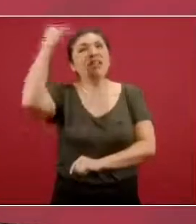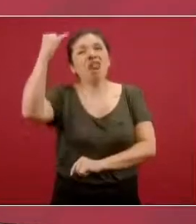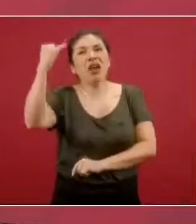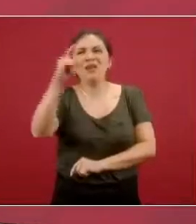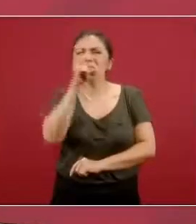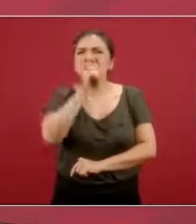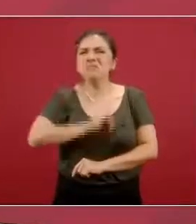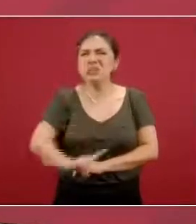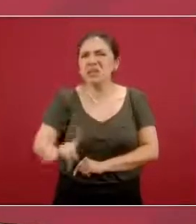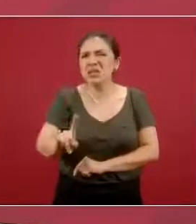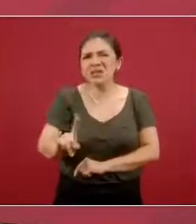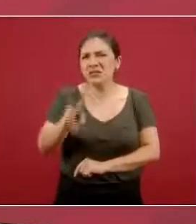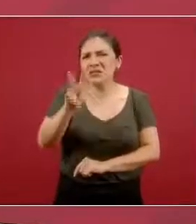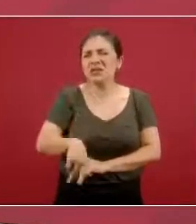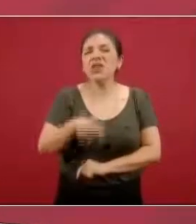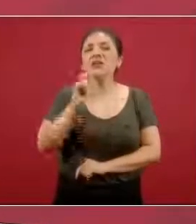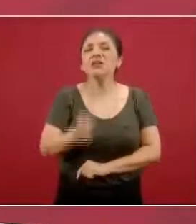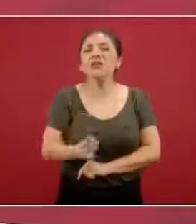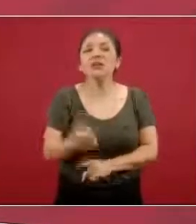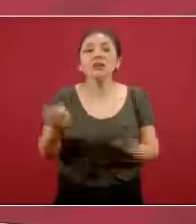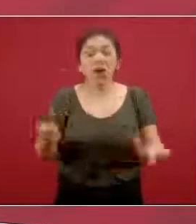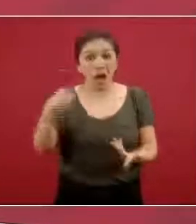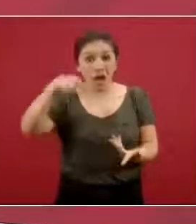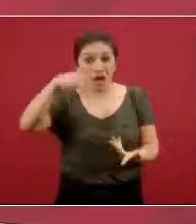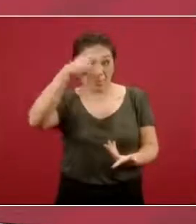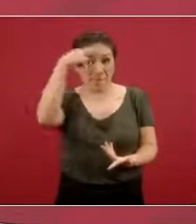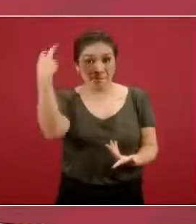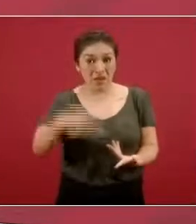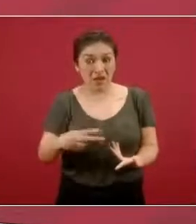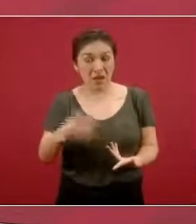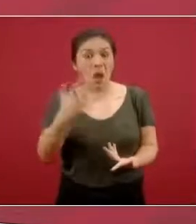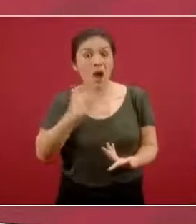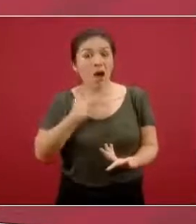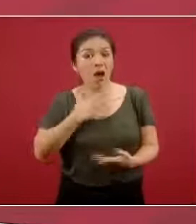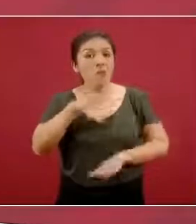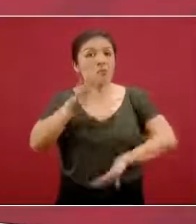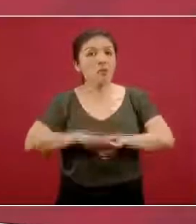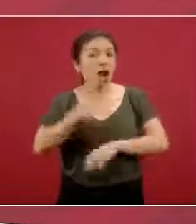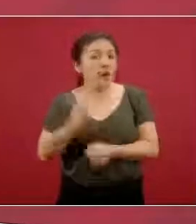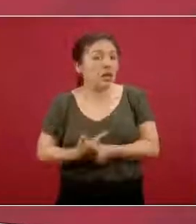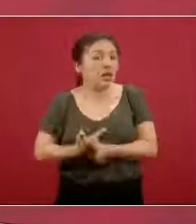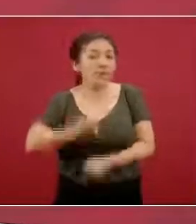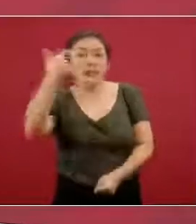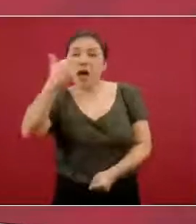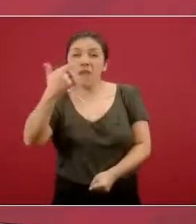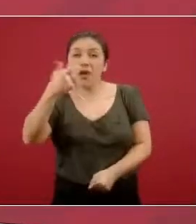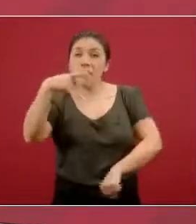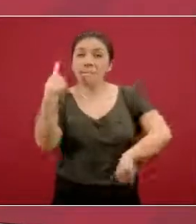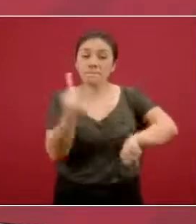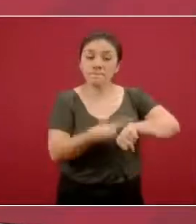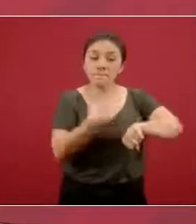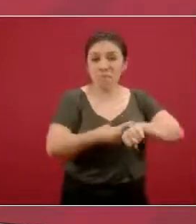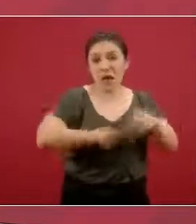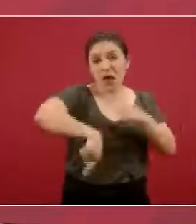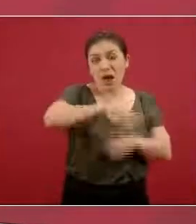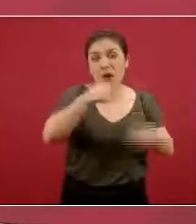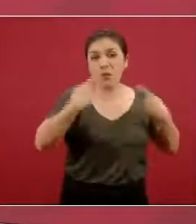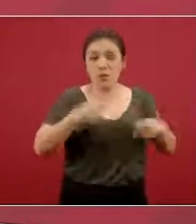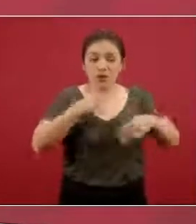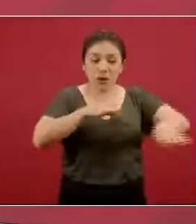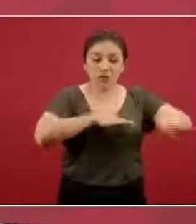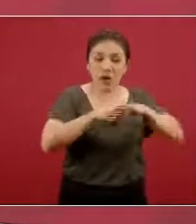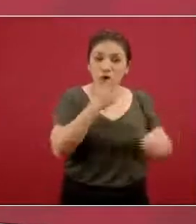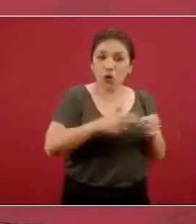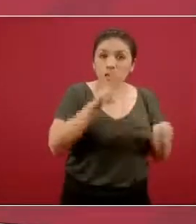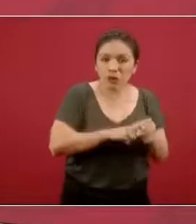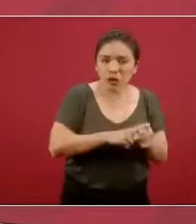falsa de que en México hay una afección particular del personal de salud, y aún